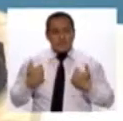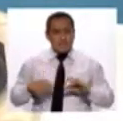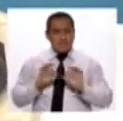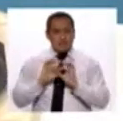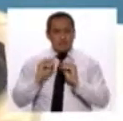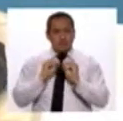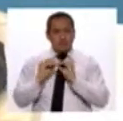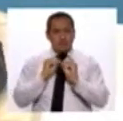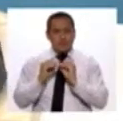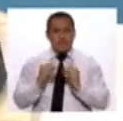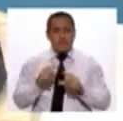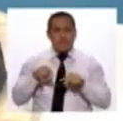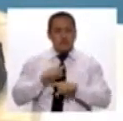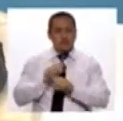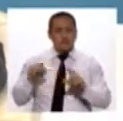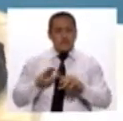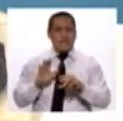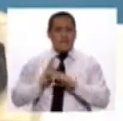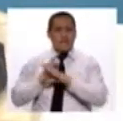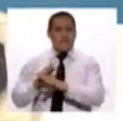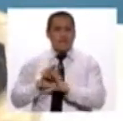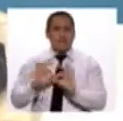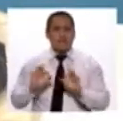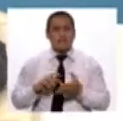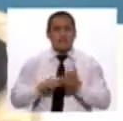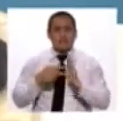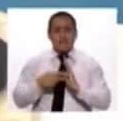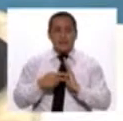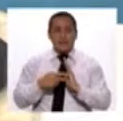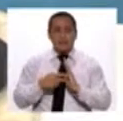habilitadas a utilizar, porque eso no está negada por el precedente.